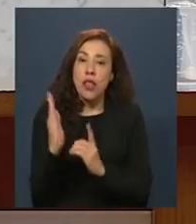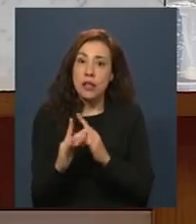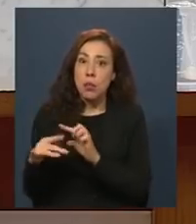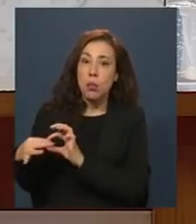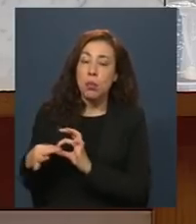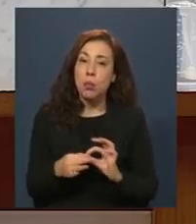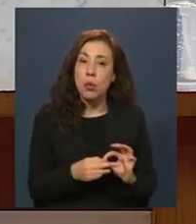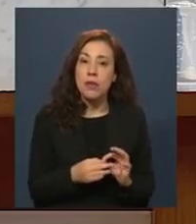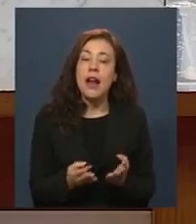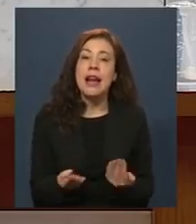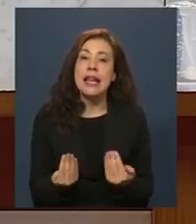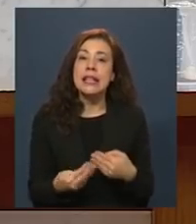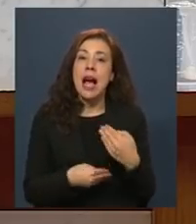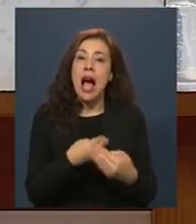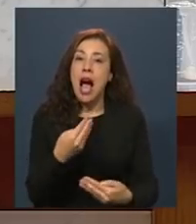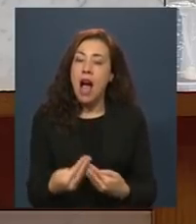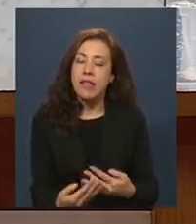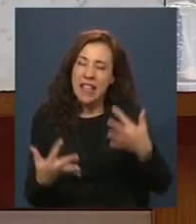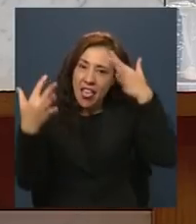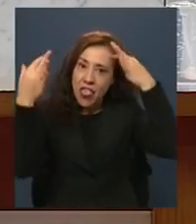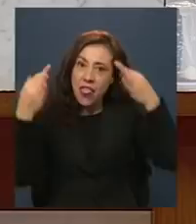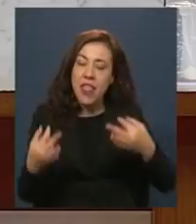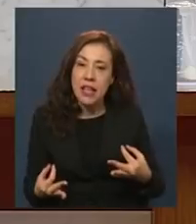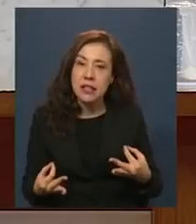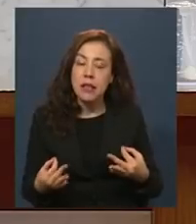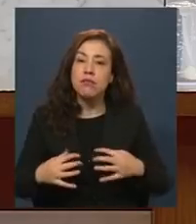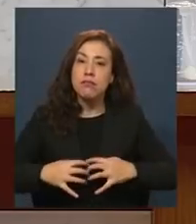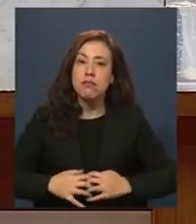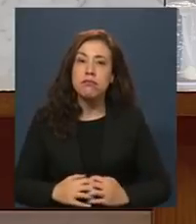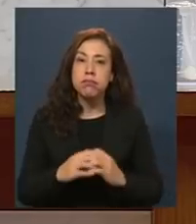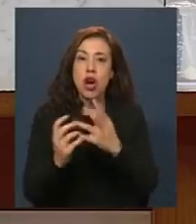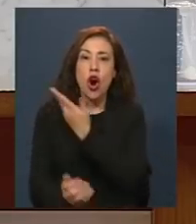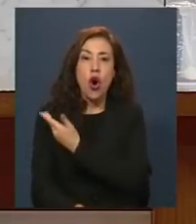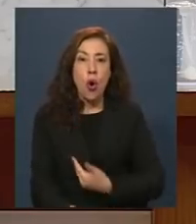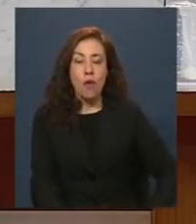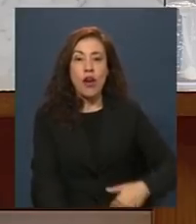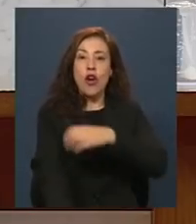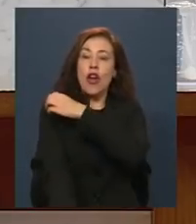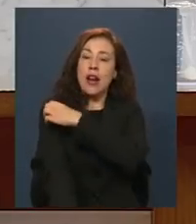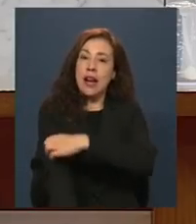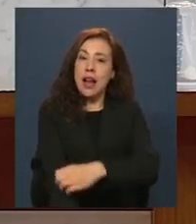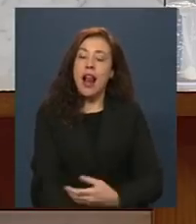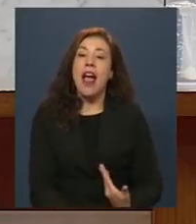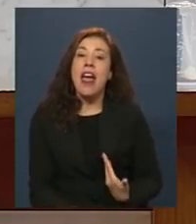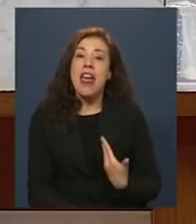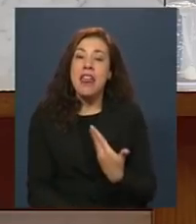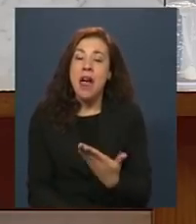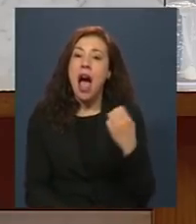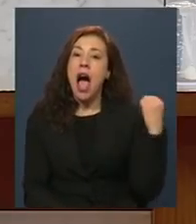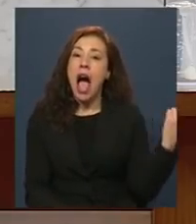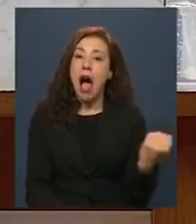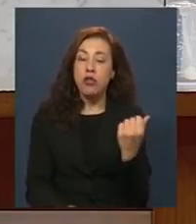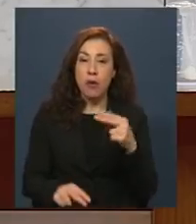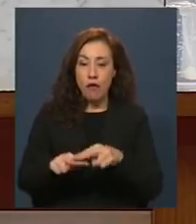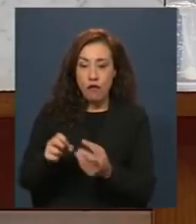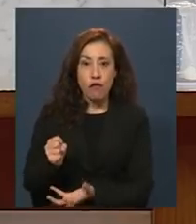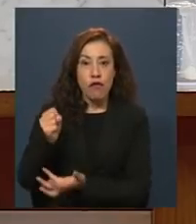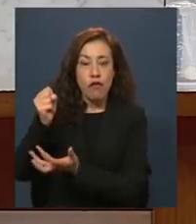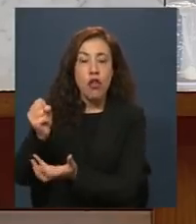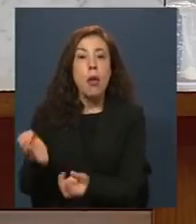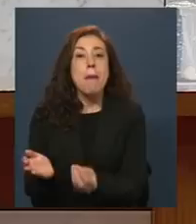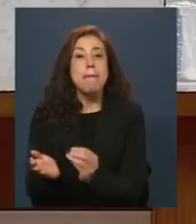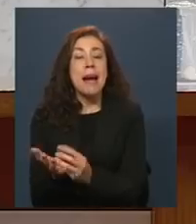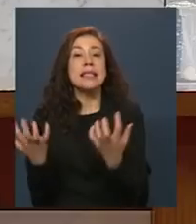mismo, se requiere avanzar resueltamente en fortalecer los gobiernos regionales, dotándolos de autonomía financiera y